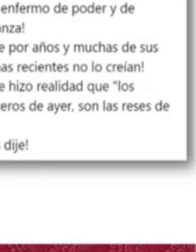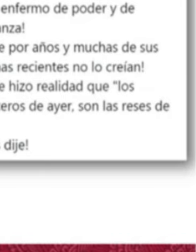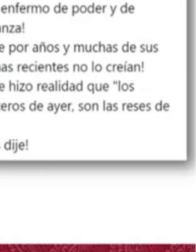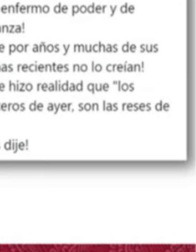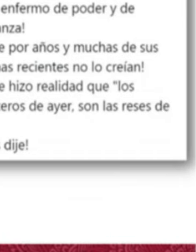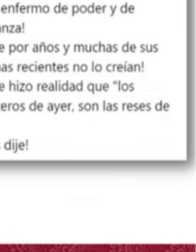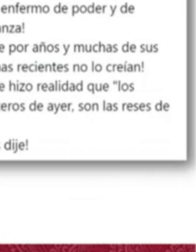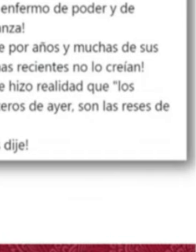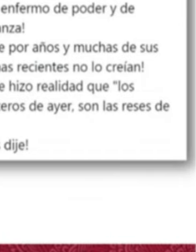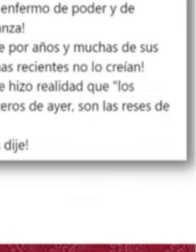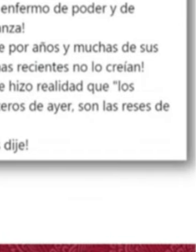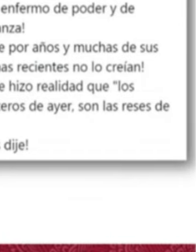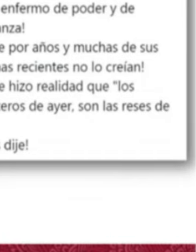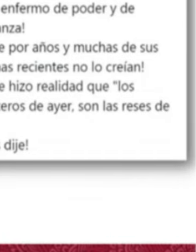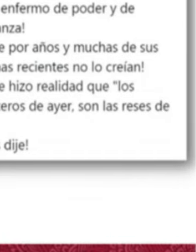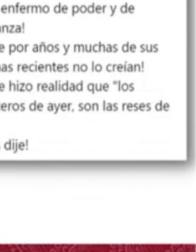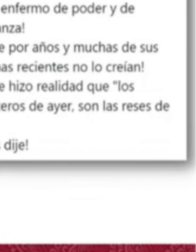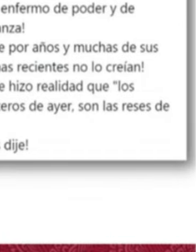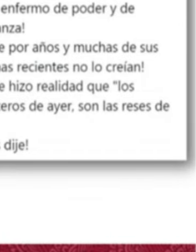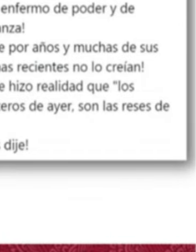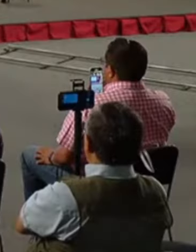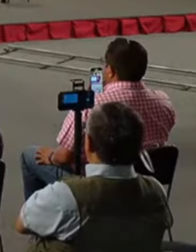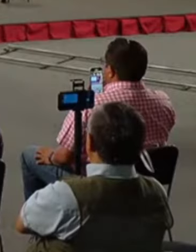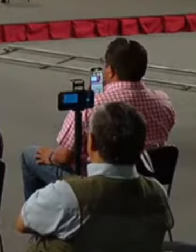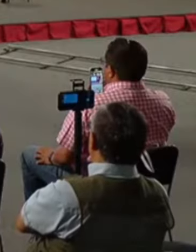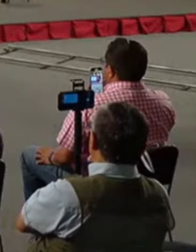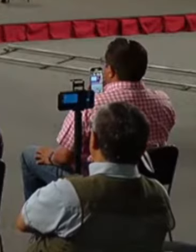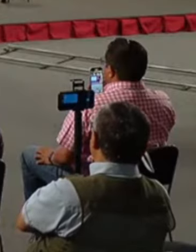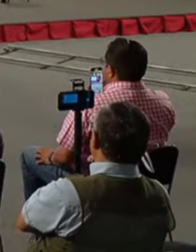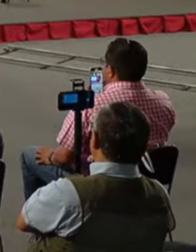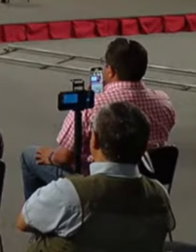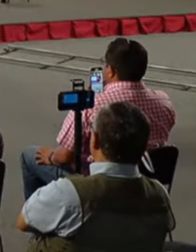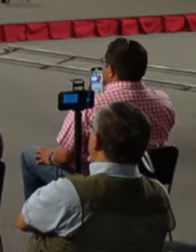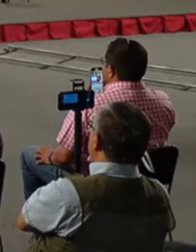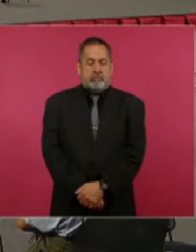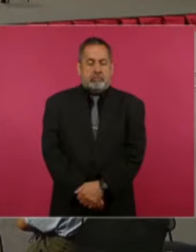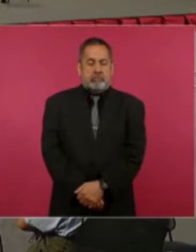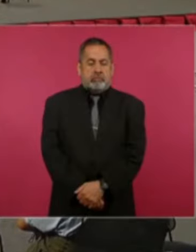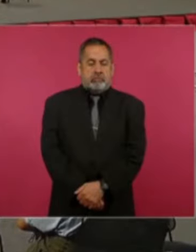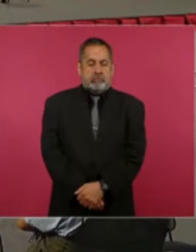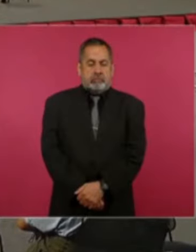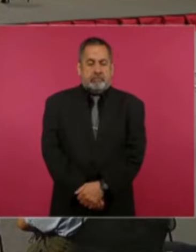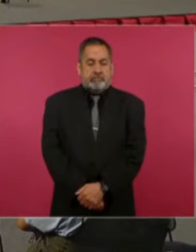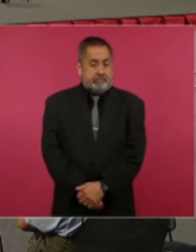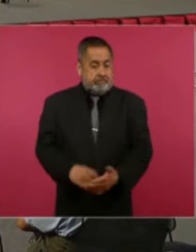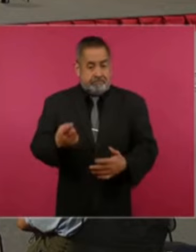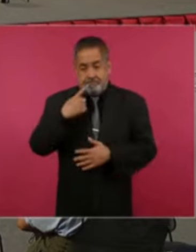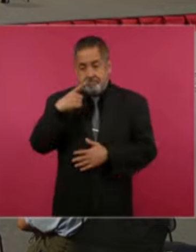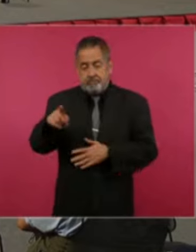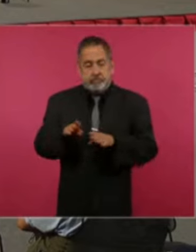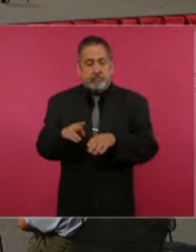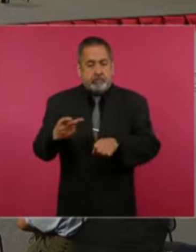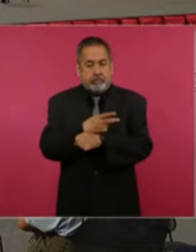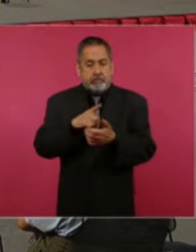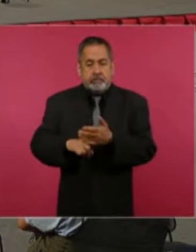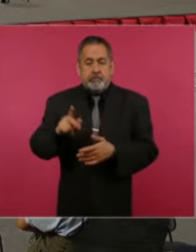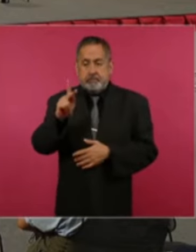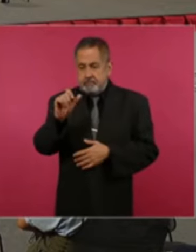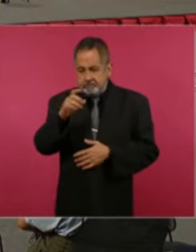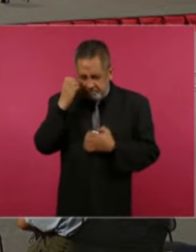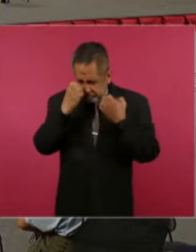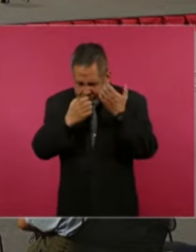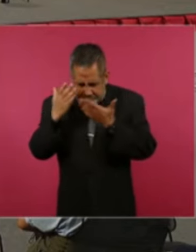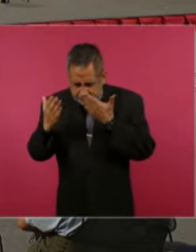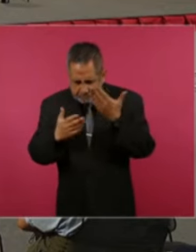de 125,000 pesos mensuales para Amparo Casar. Debido a una denuncia, Pemex revisó el caso de